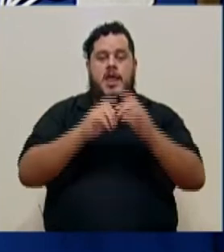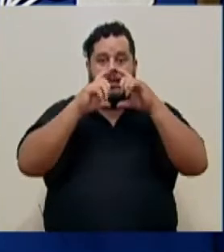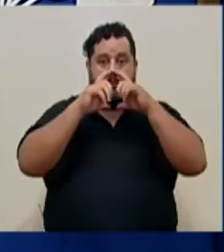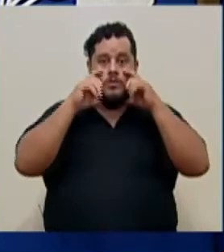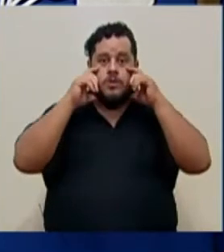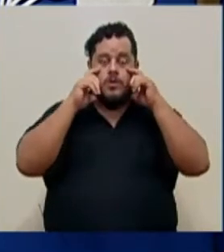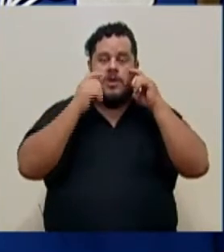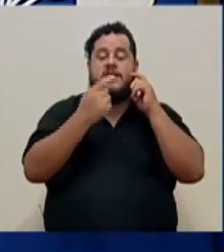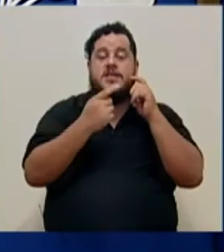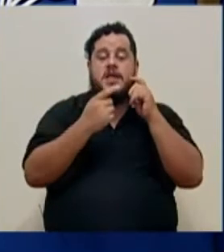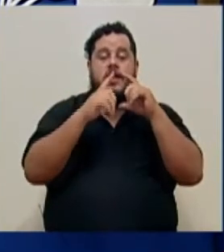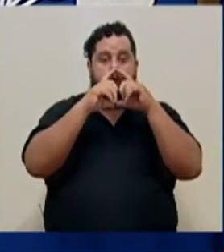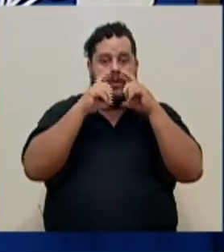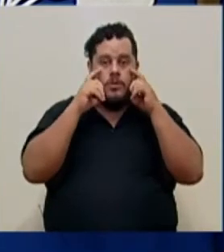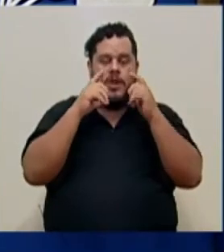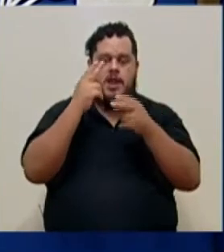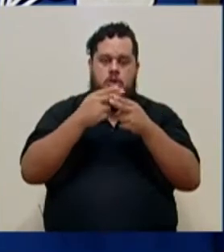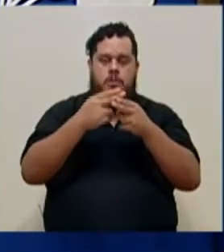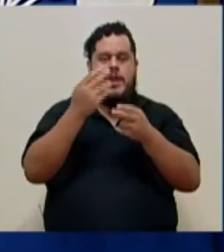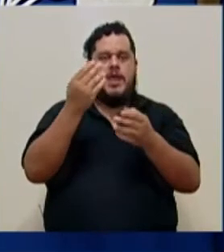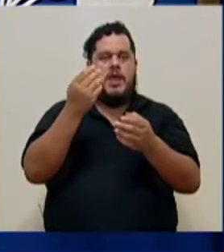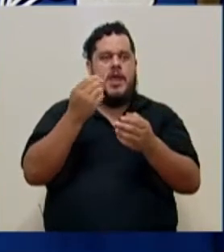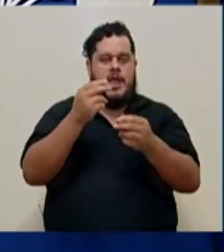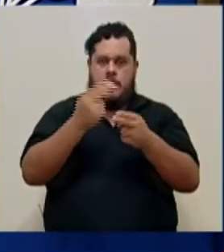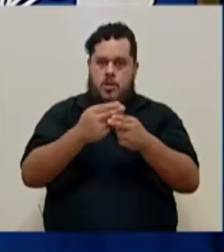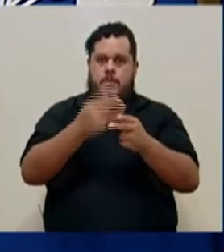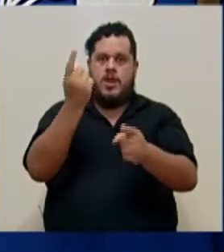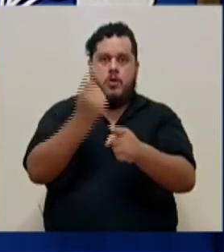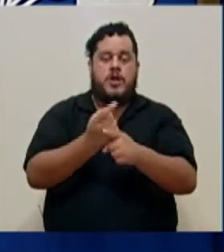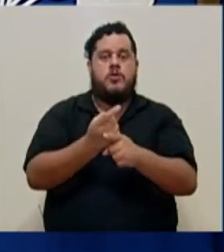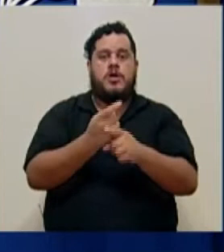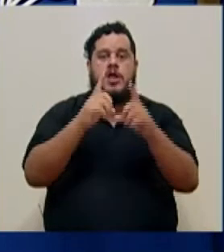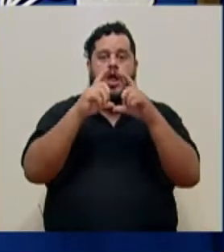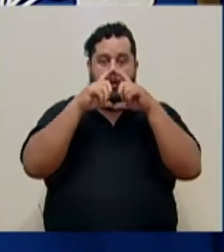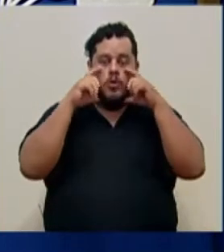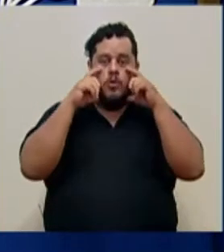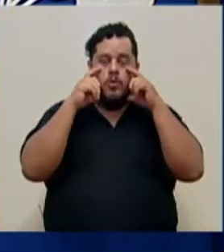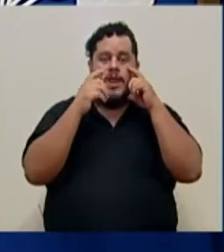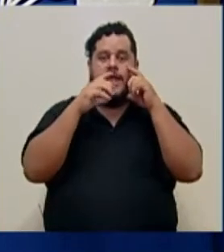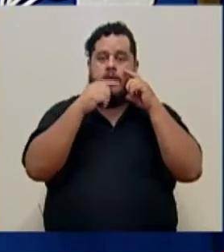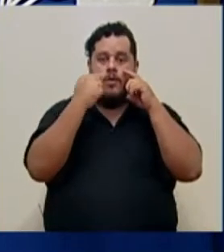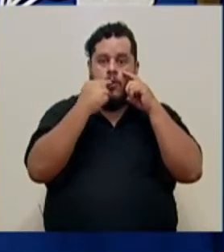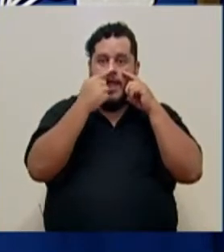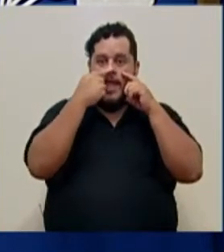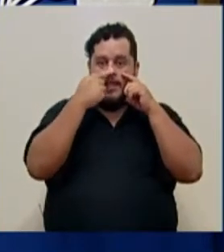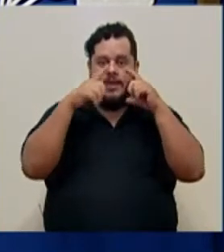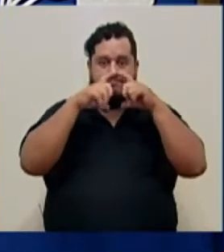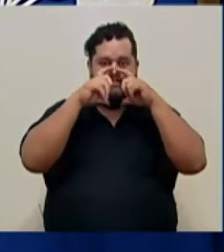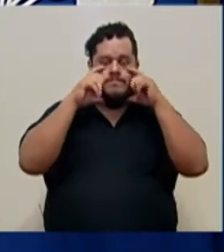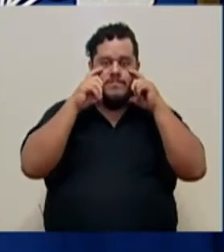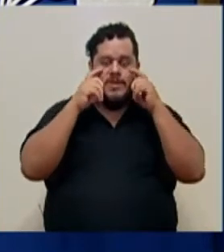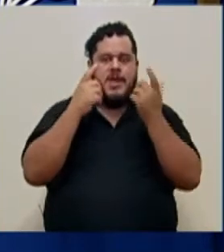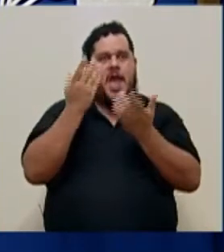a pesar de que dice cubrebocas, en realidad el nombre correcto es cubre nariz y bocas, pero mucha gente lo conoce así, entonces tal vez enredan un poquito de que piensan